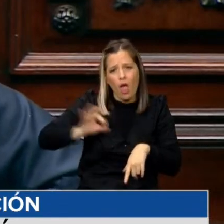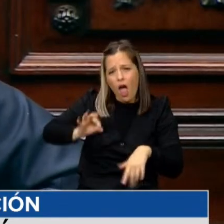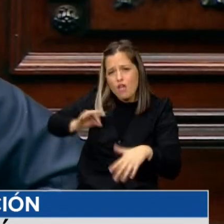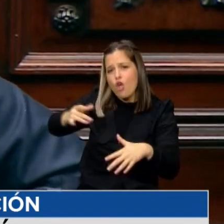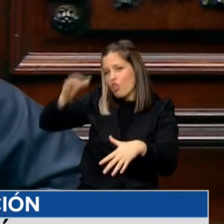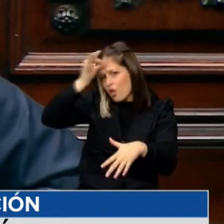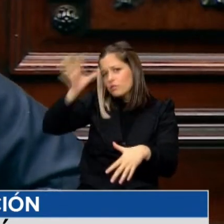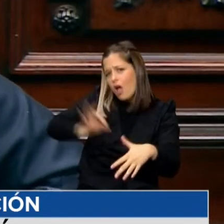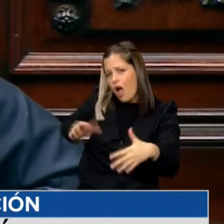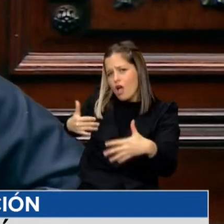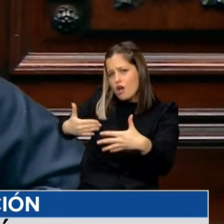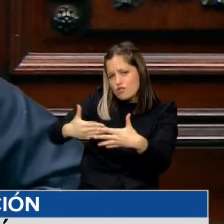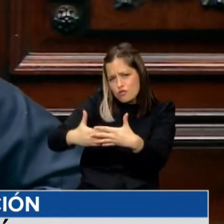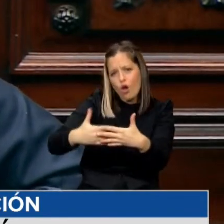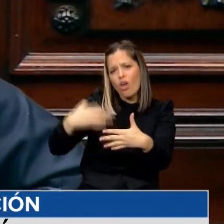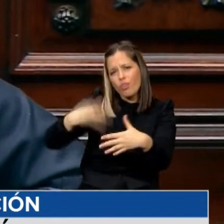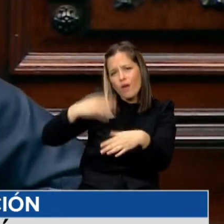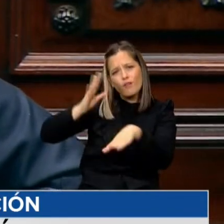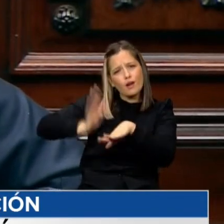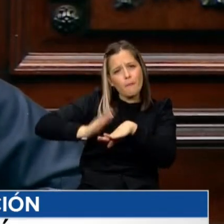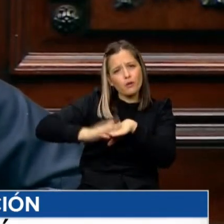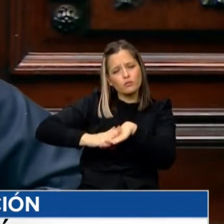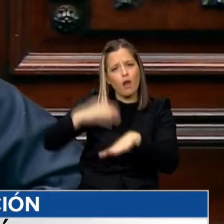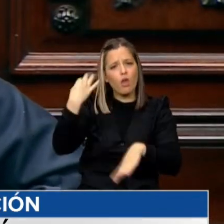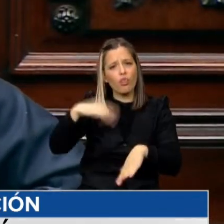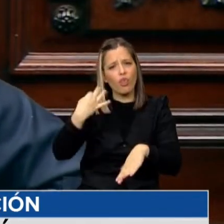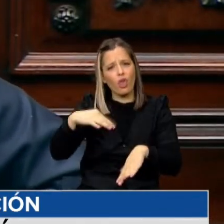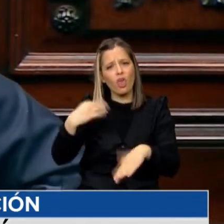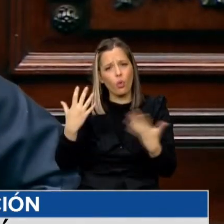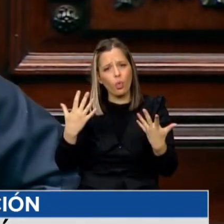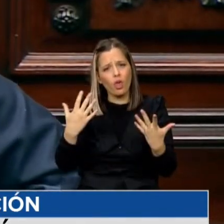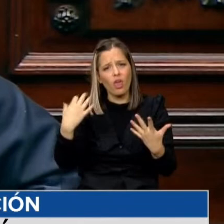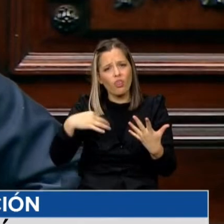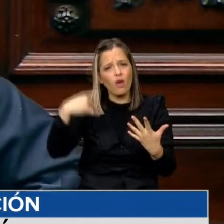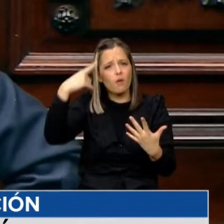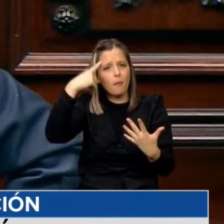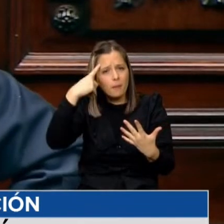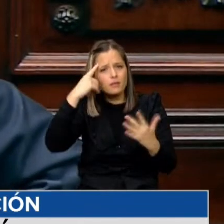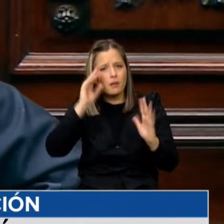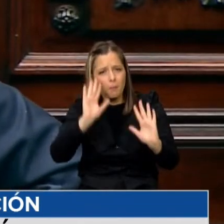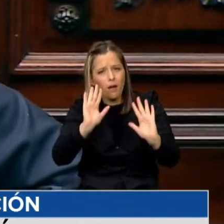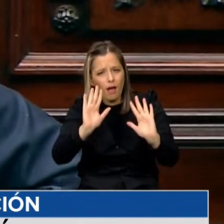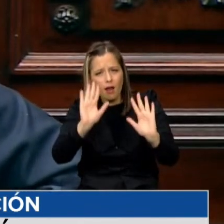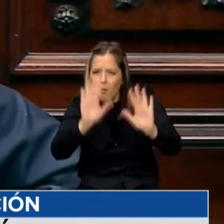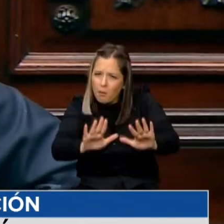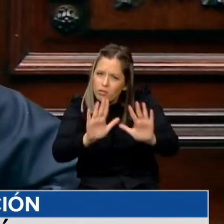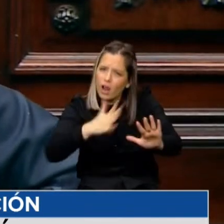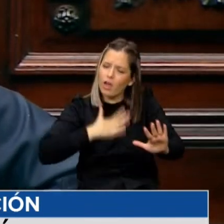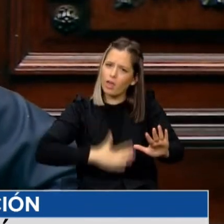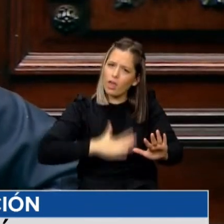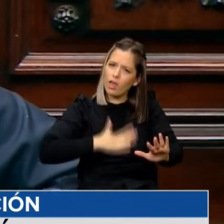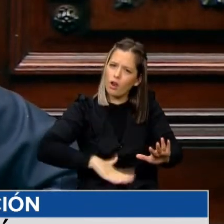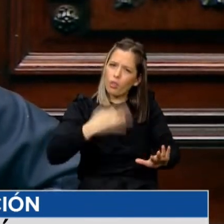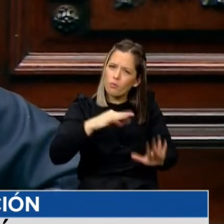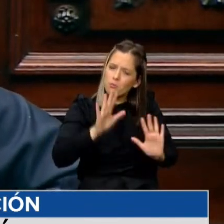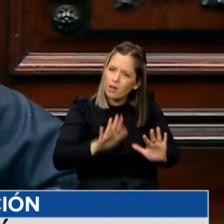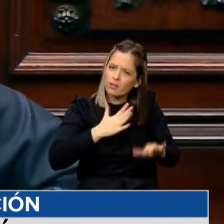tiempo les debería, no digo no hacer críticas, pero bajar un tonito la